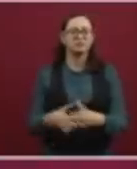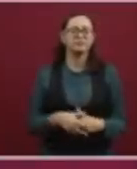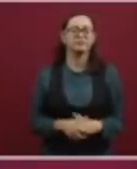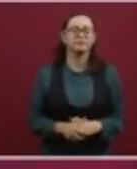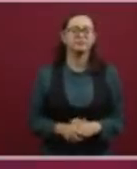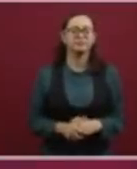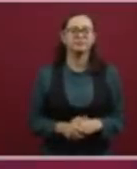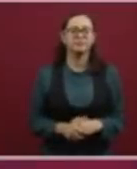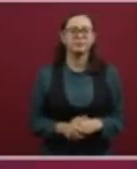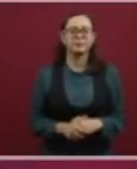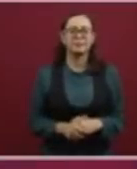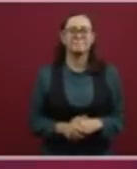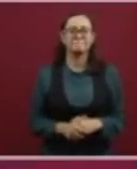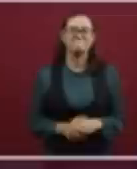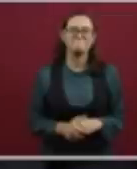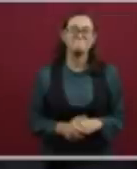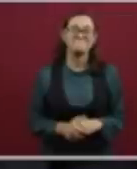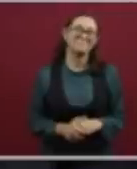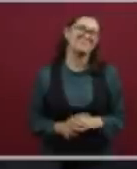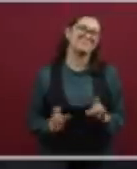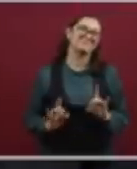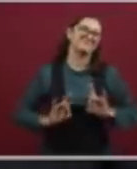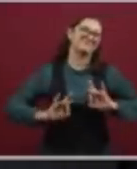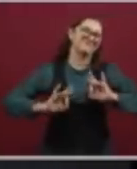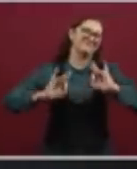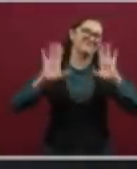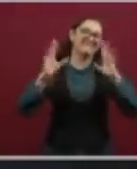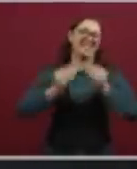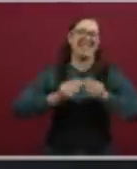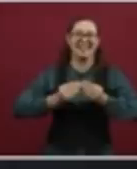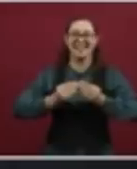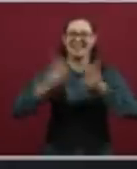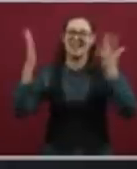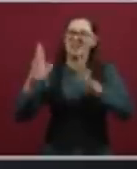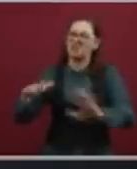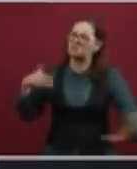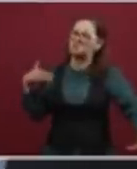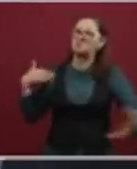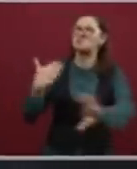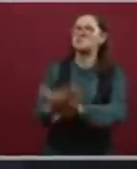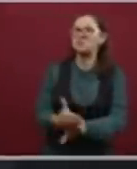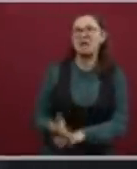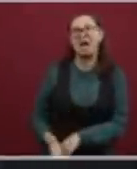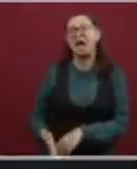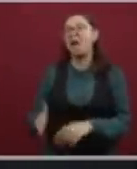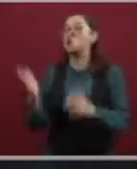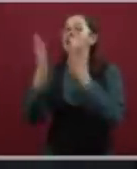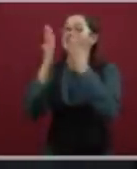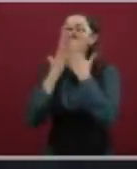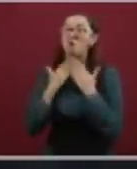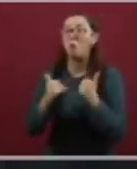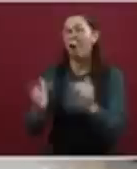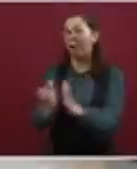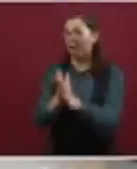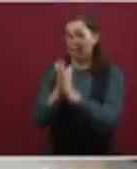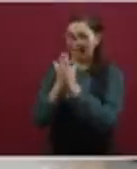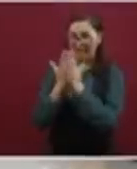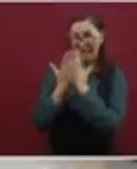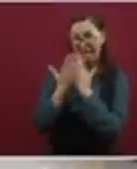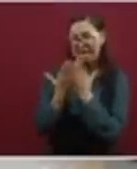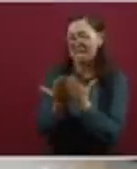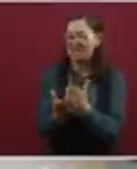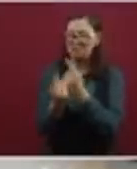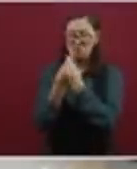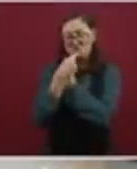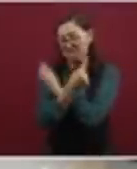Y de inmediato, ¿no?, en los medios, no van a llegar a tiempo los libros, se van a quedar